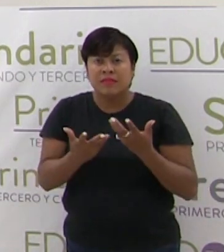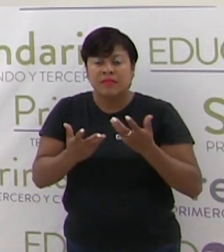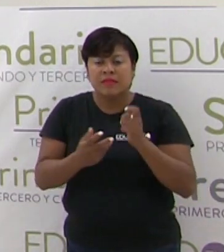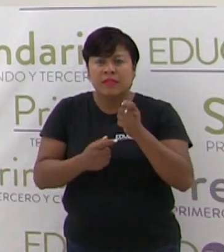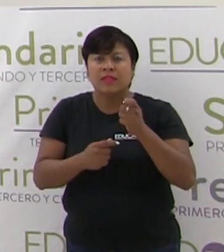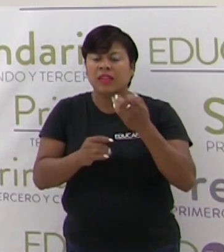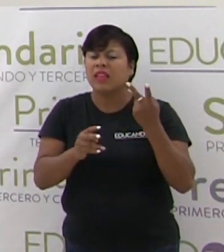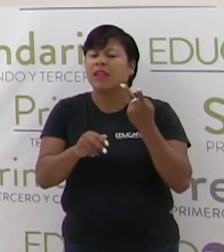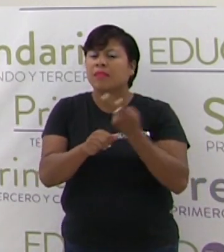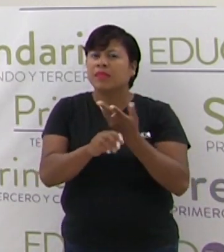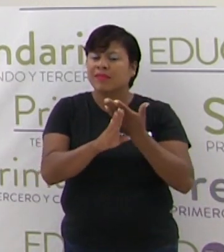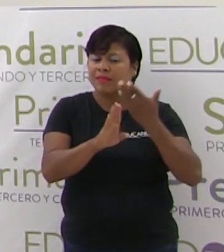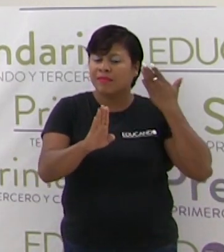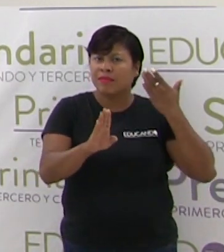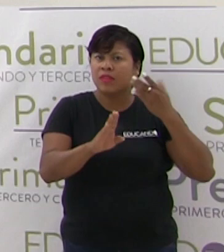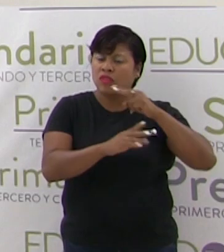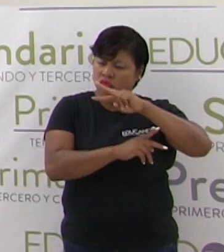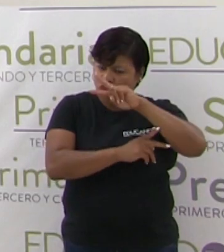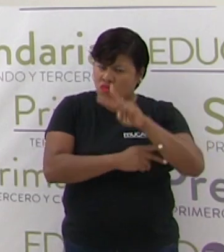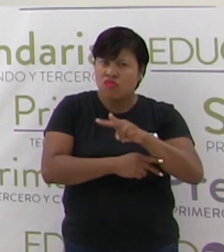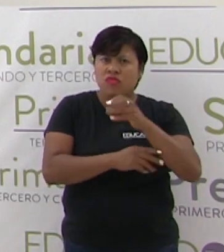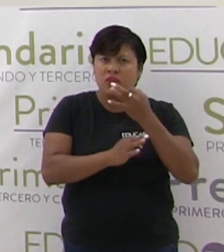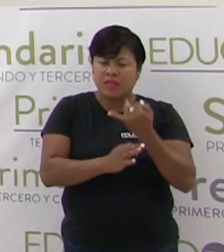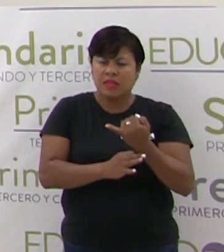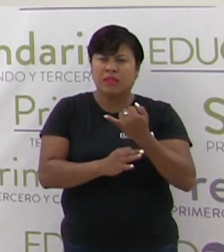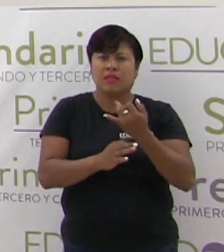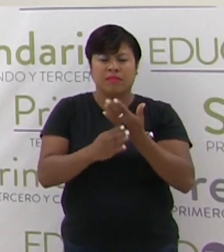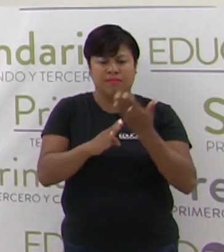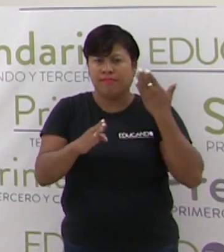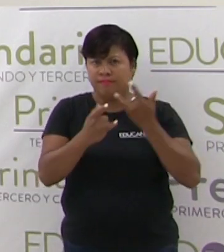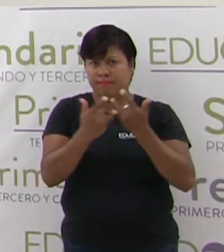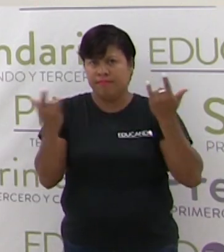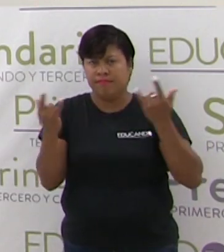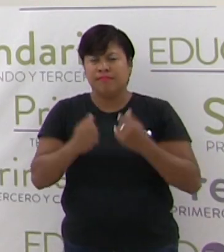un acontecimiento o un suceso relevante.